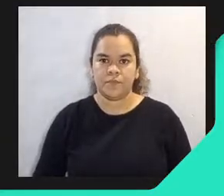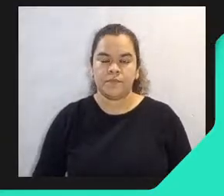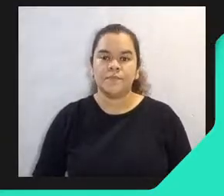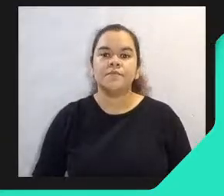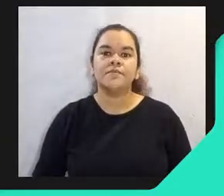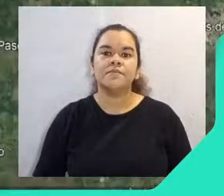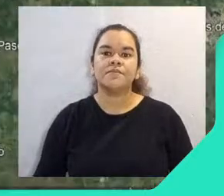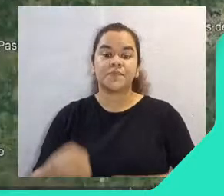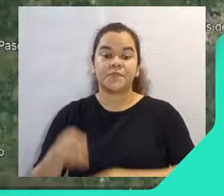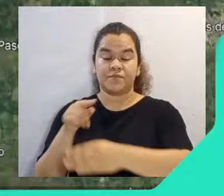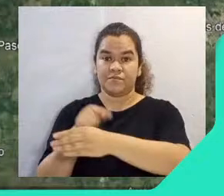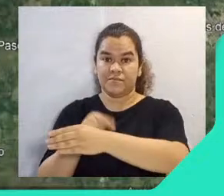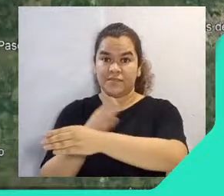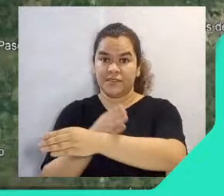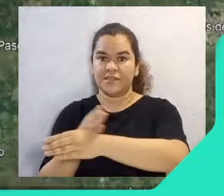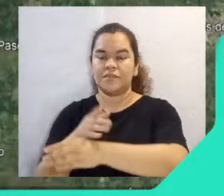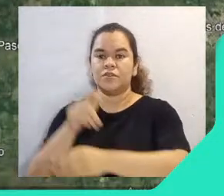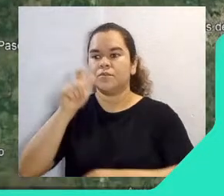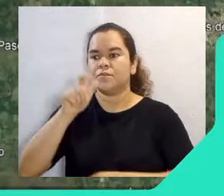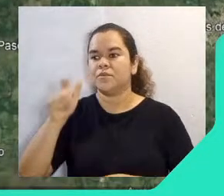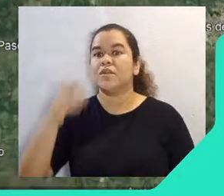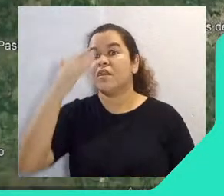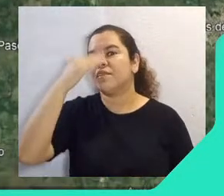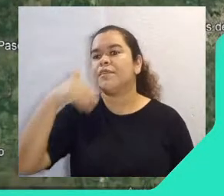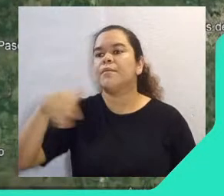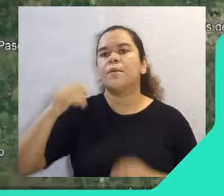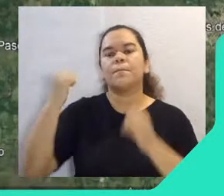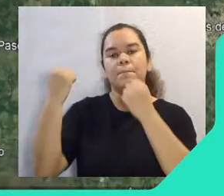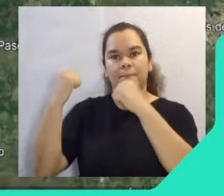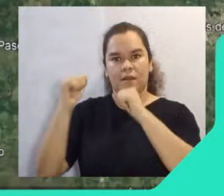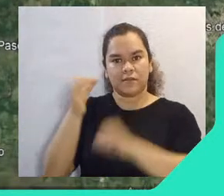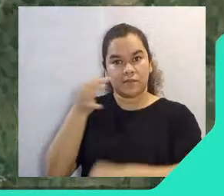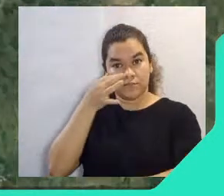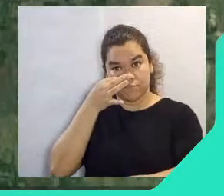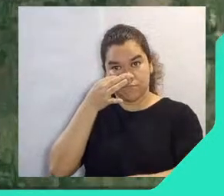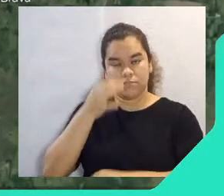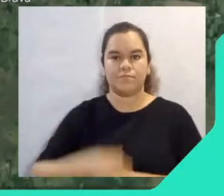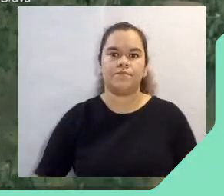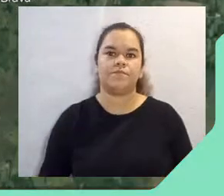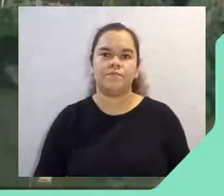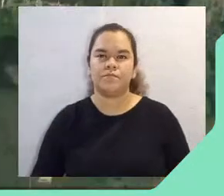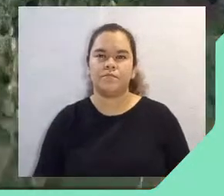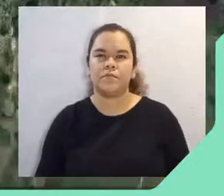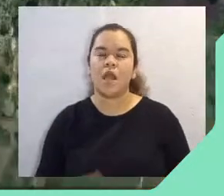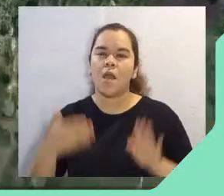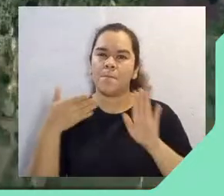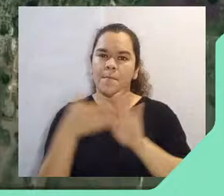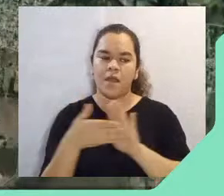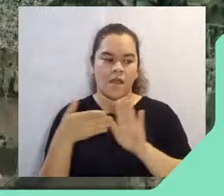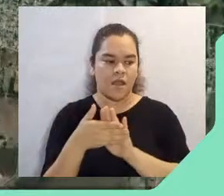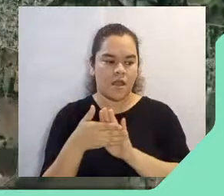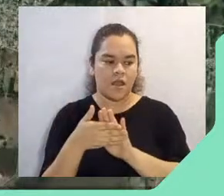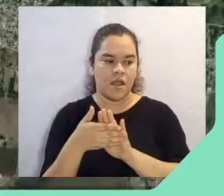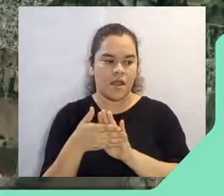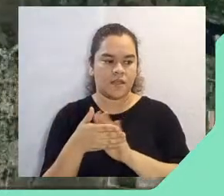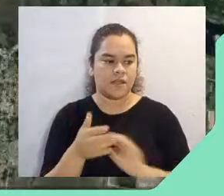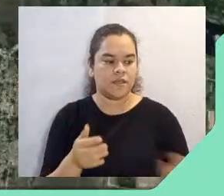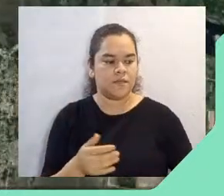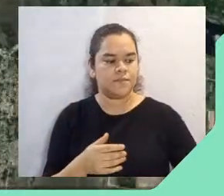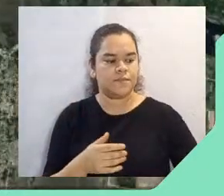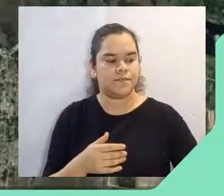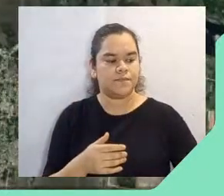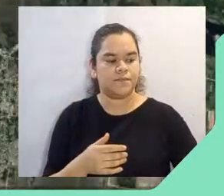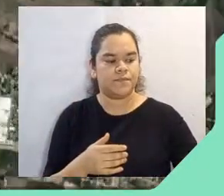profesión del ingeniero electricista. Y esas materias son ingeniería, son instalaciones eléctricas 1 y